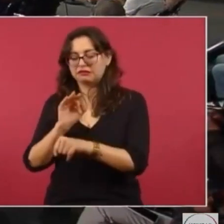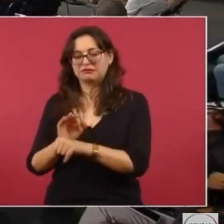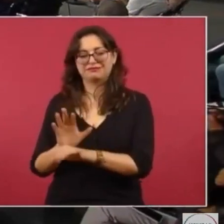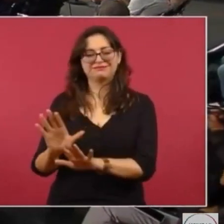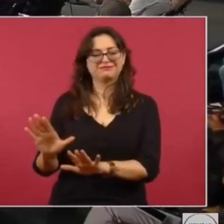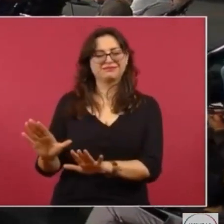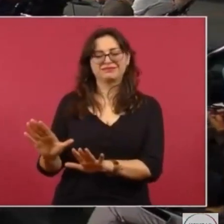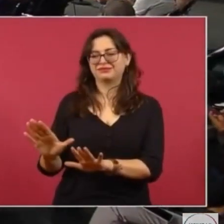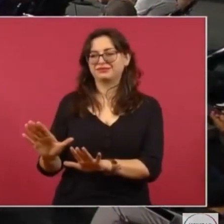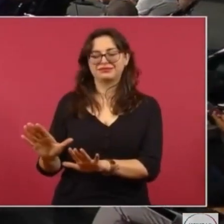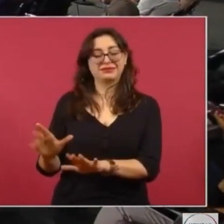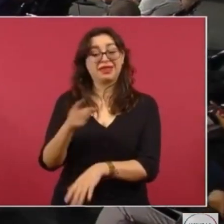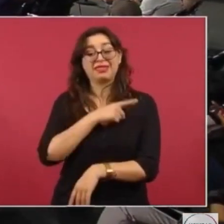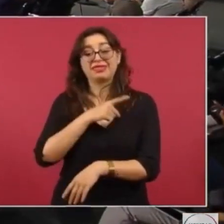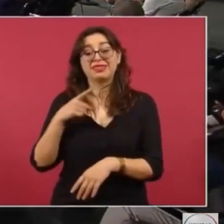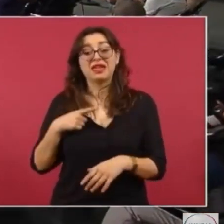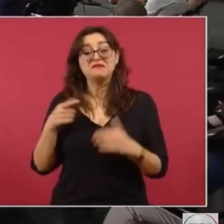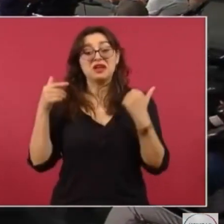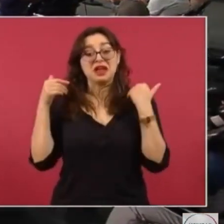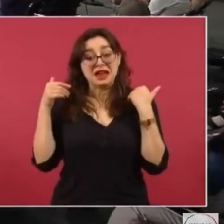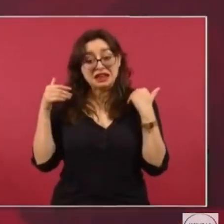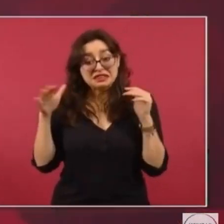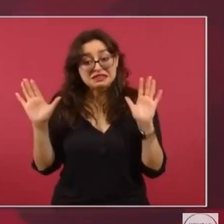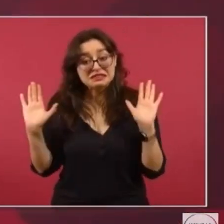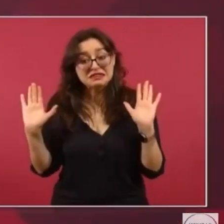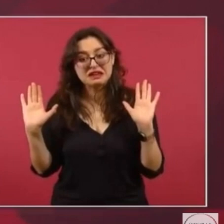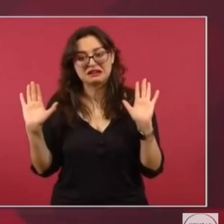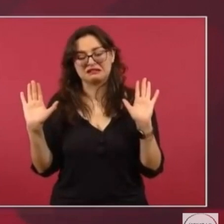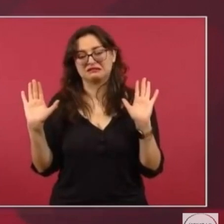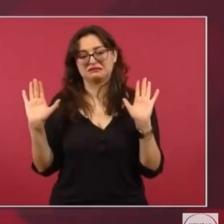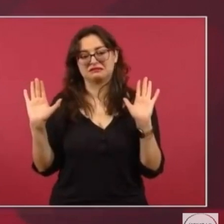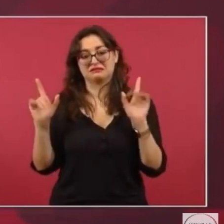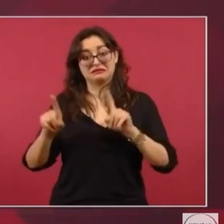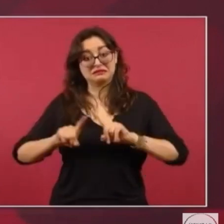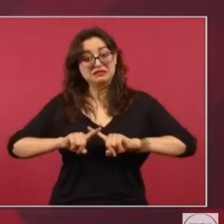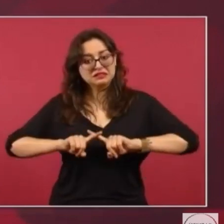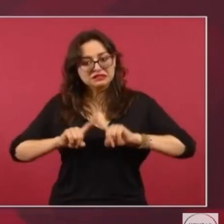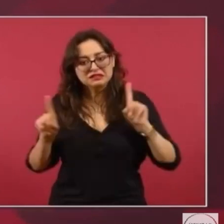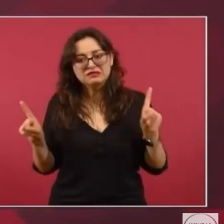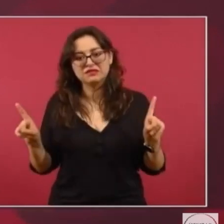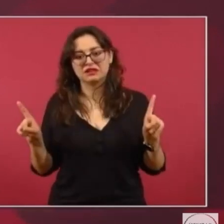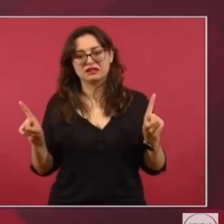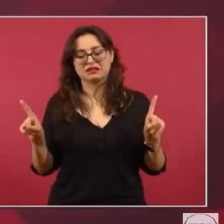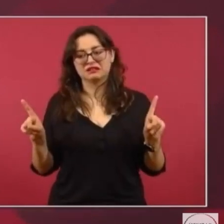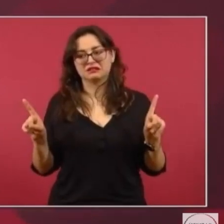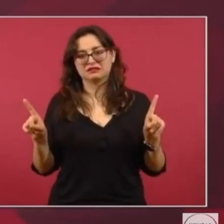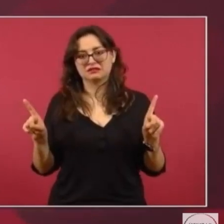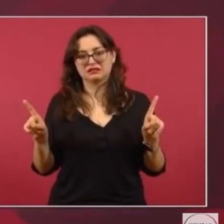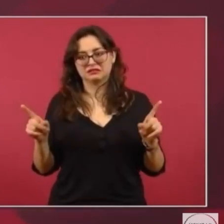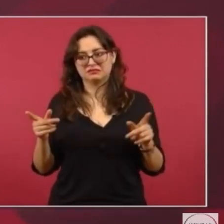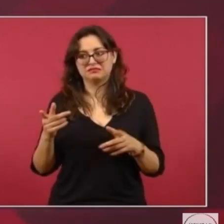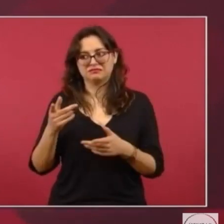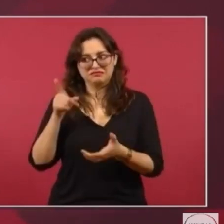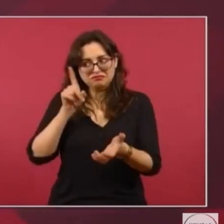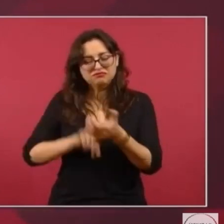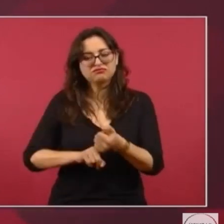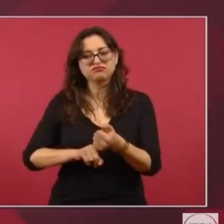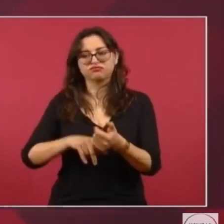estar haciendo es comprometiéndose con limpiar el Poder Judicial.